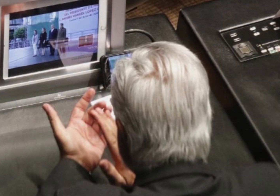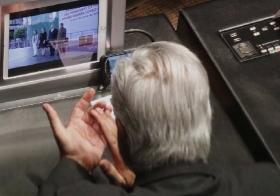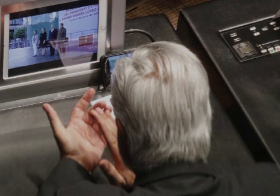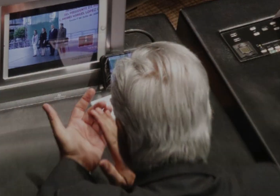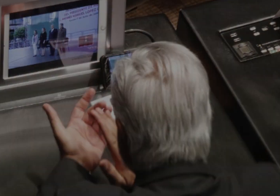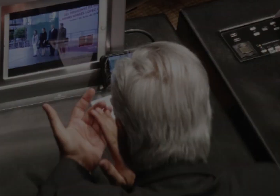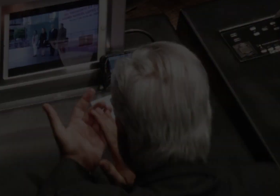¡Gracias! ¡Gracias!